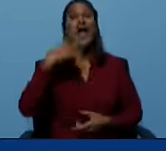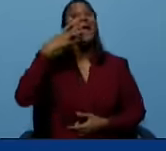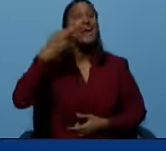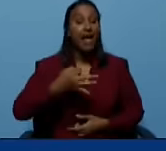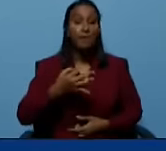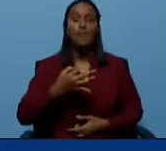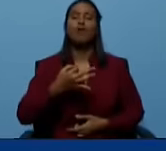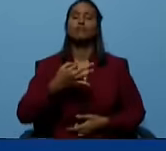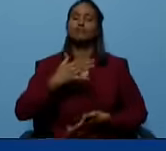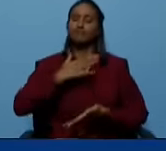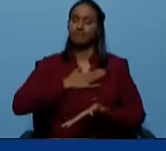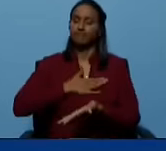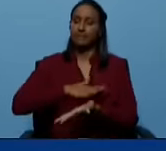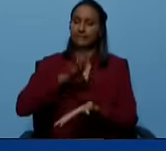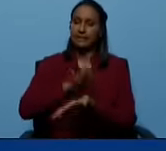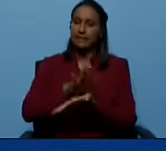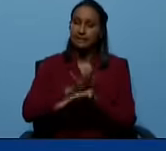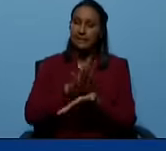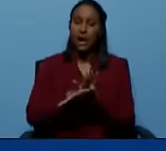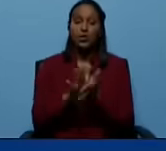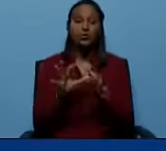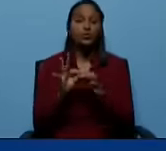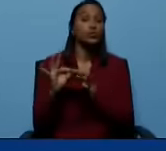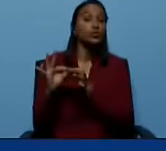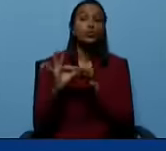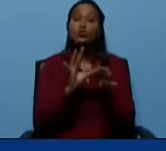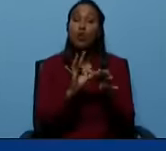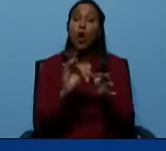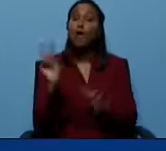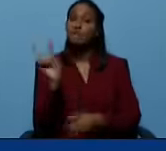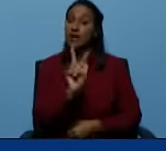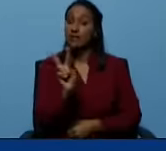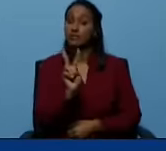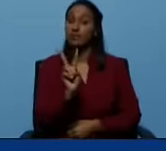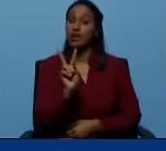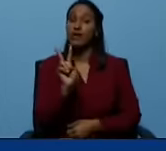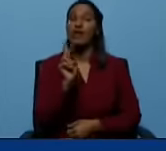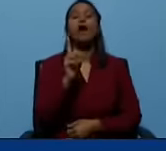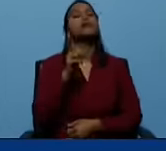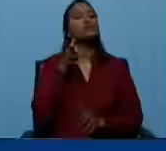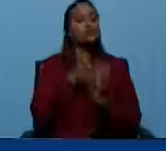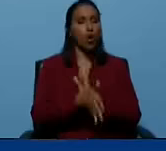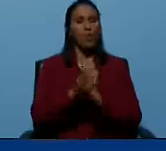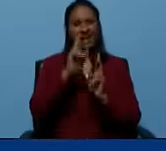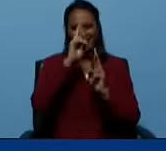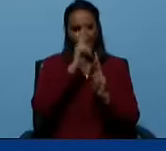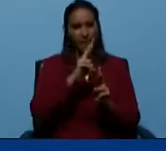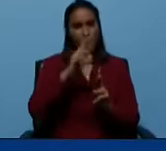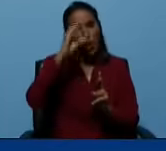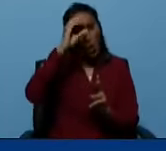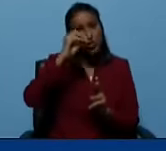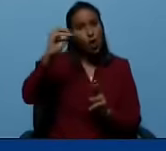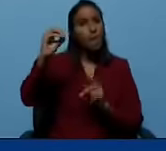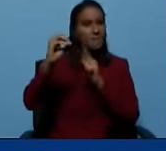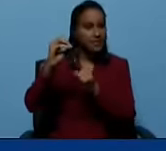pacífica, creemos en la unión del país, creemos en el respeto al que opina de manera